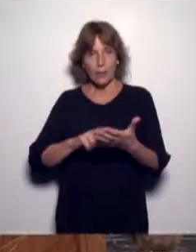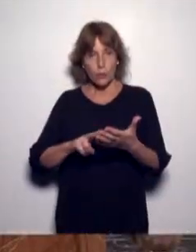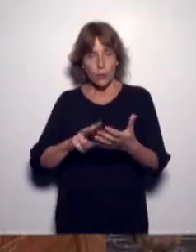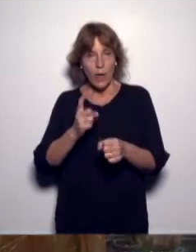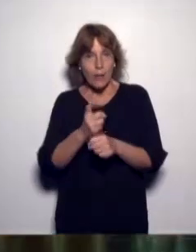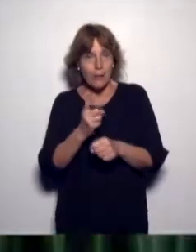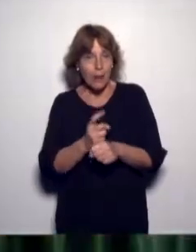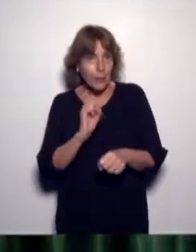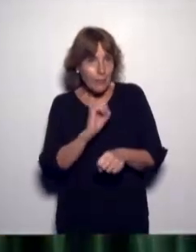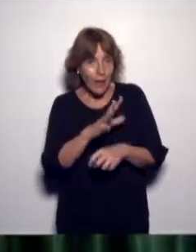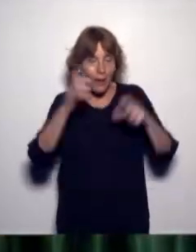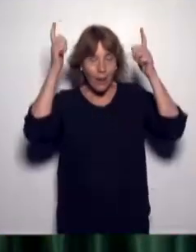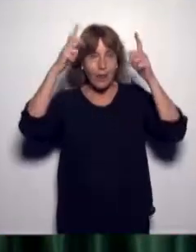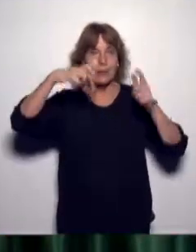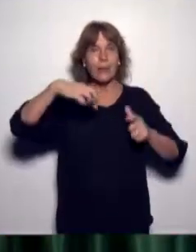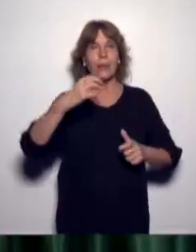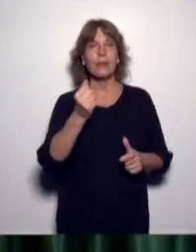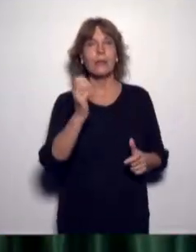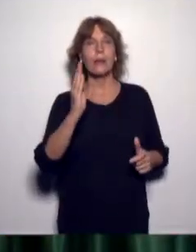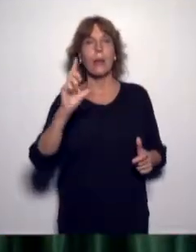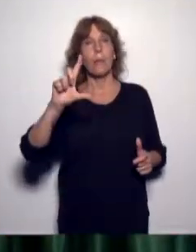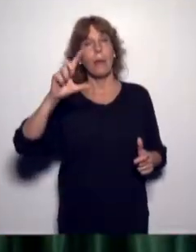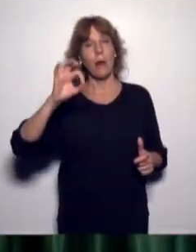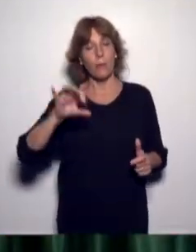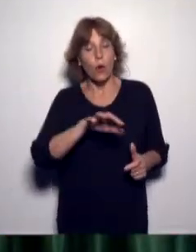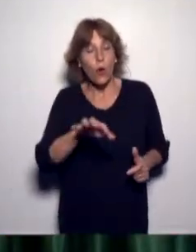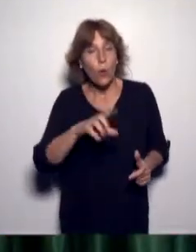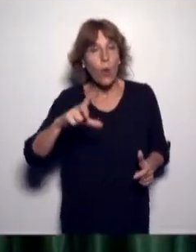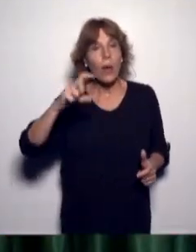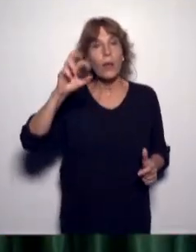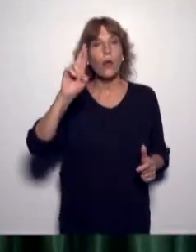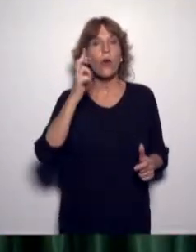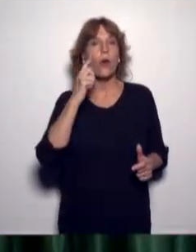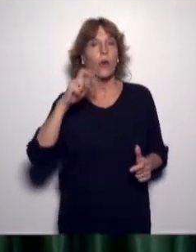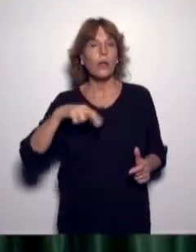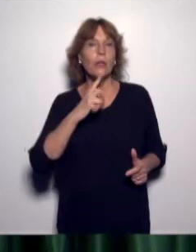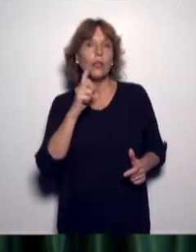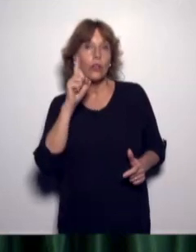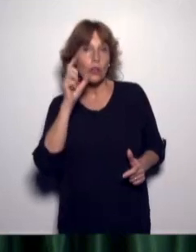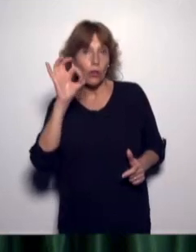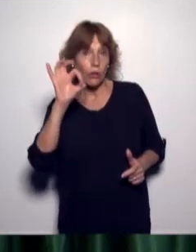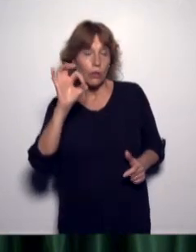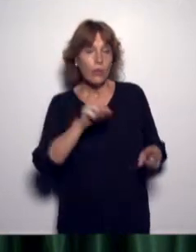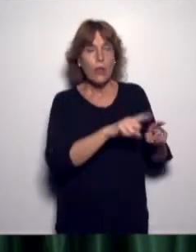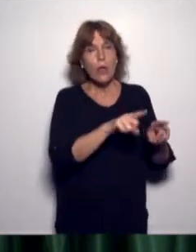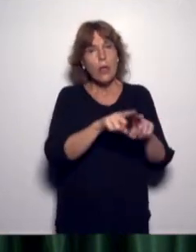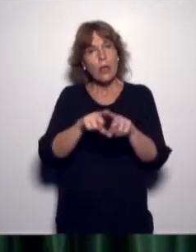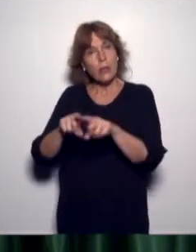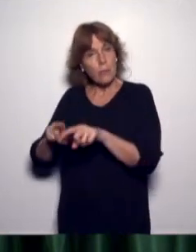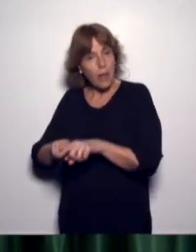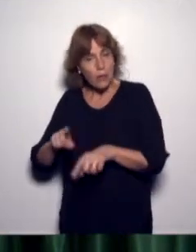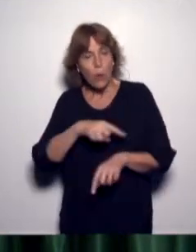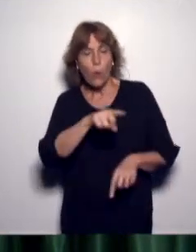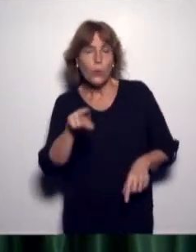Lectura de la primera carta del apóstol San Pablo a los cristianos de Corinto. Hermanos, sea